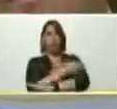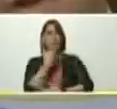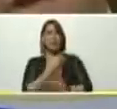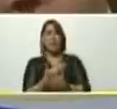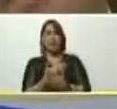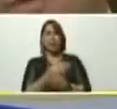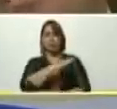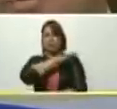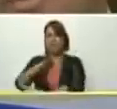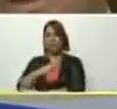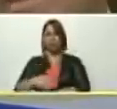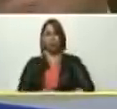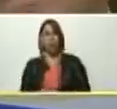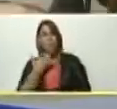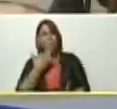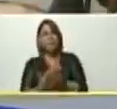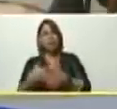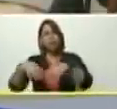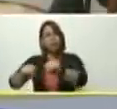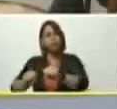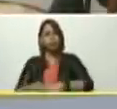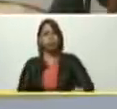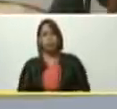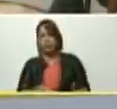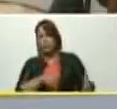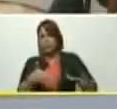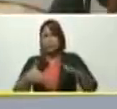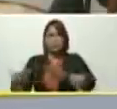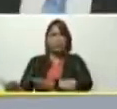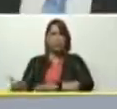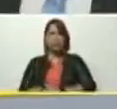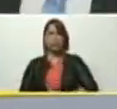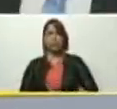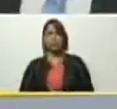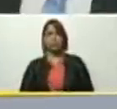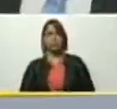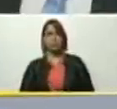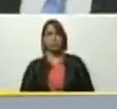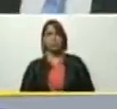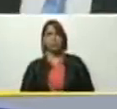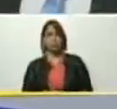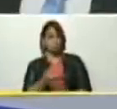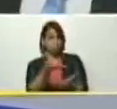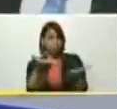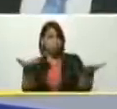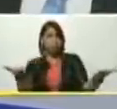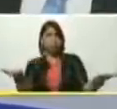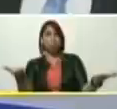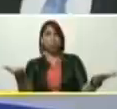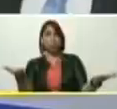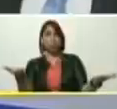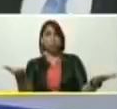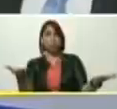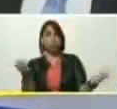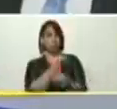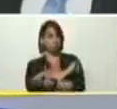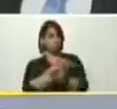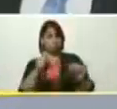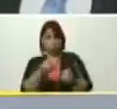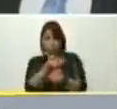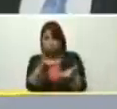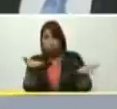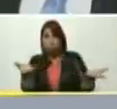sanciones, pidiendo invasión, pidiendo asesinato ahí están revelados.